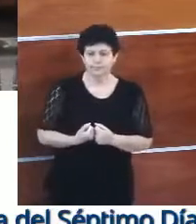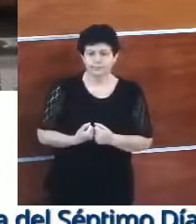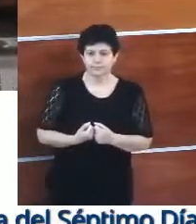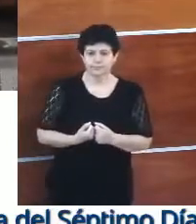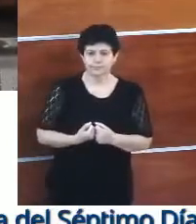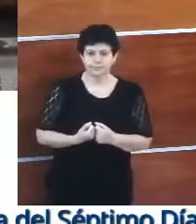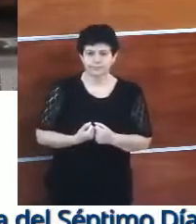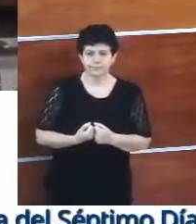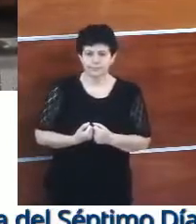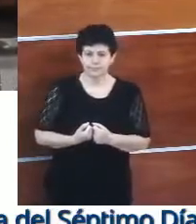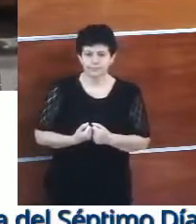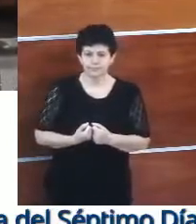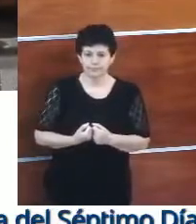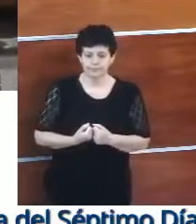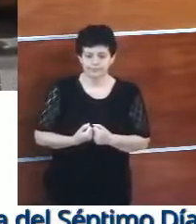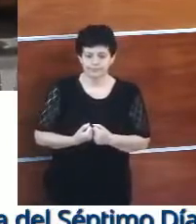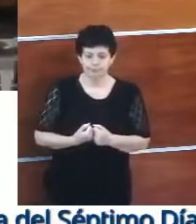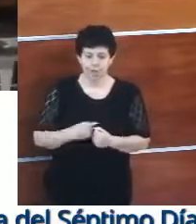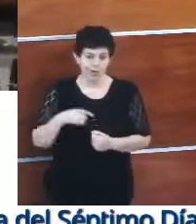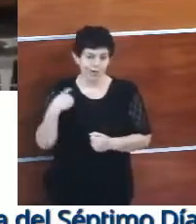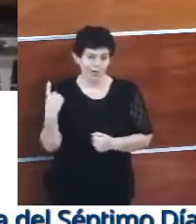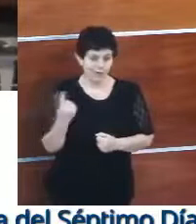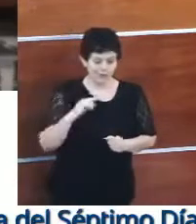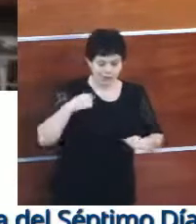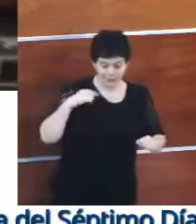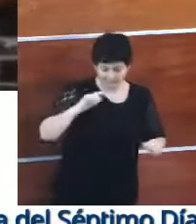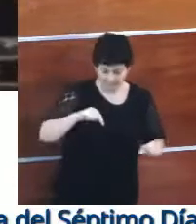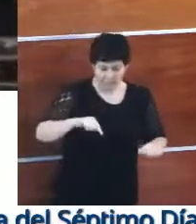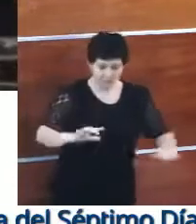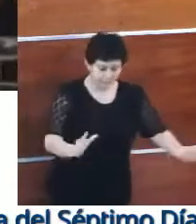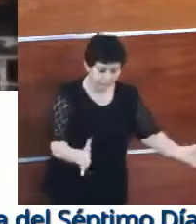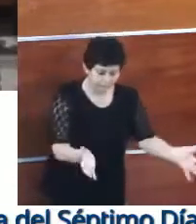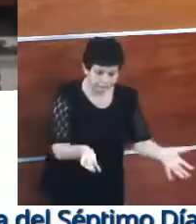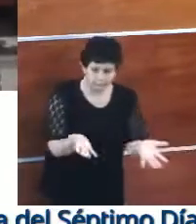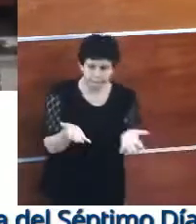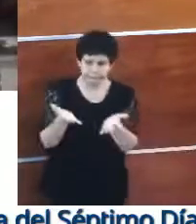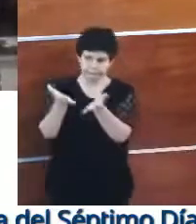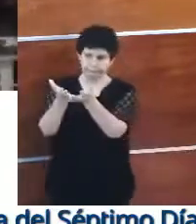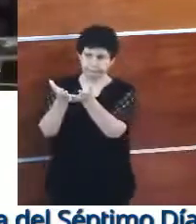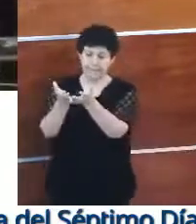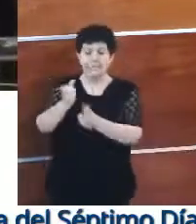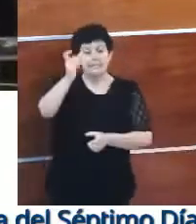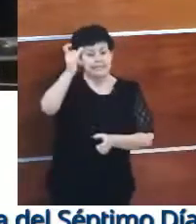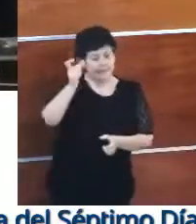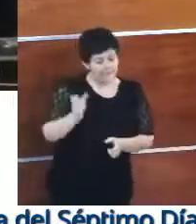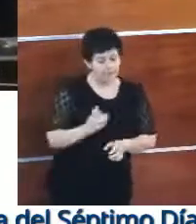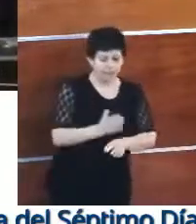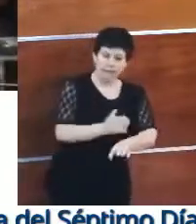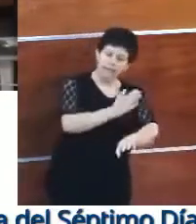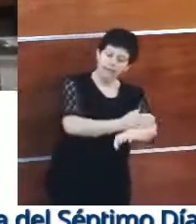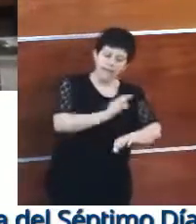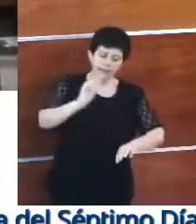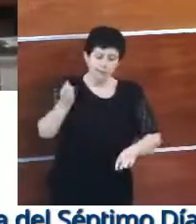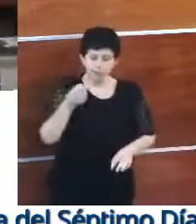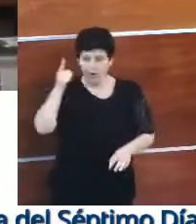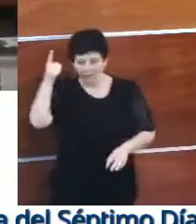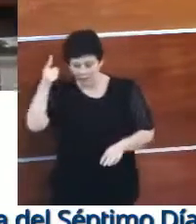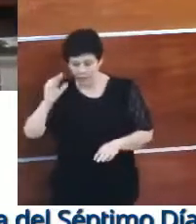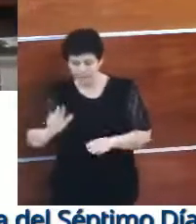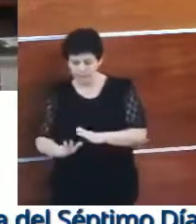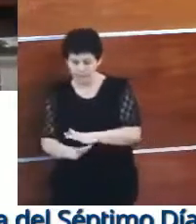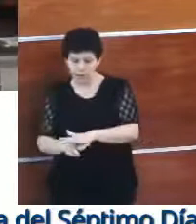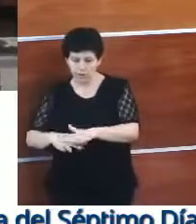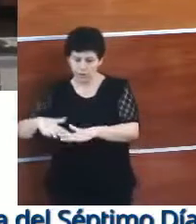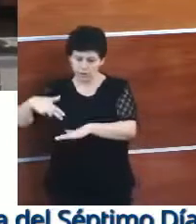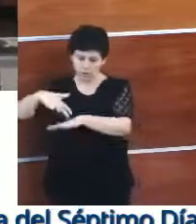seremos elevados para recibir el toque de transformación. Y los muertos en Cristo resucitarán primero. Y juntos recibiremos al